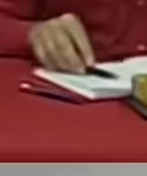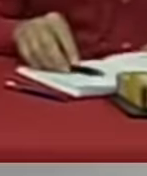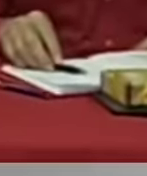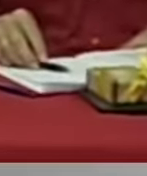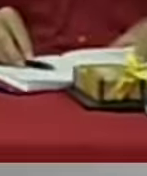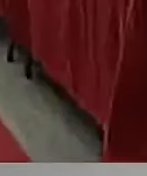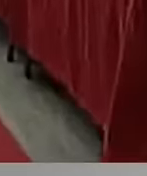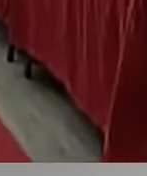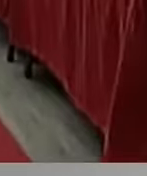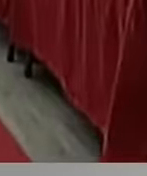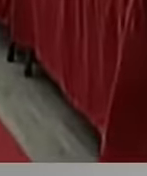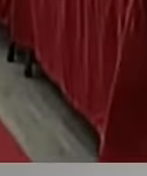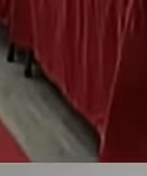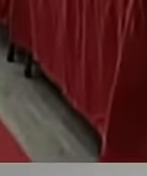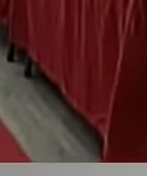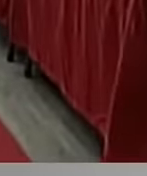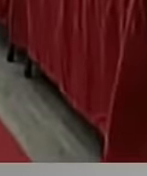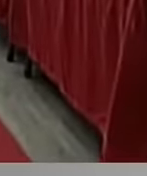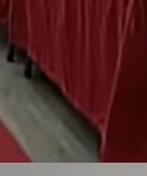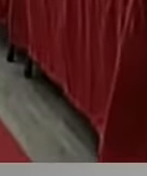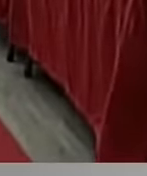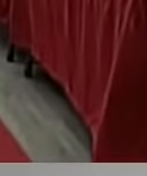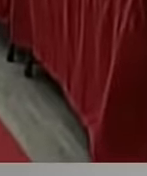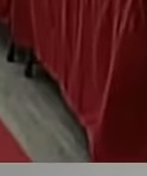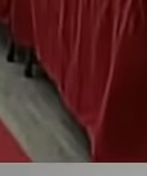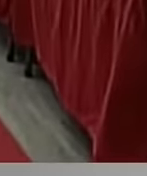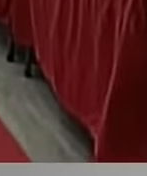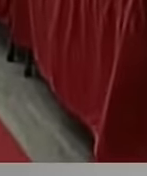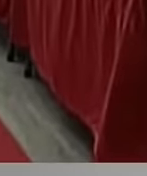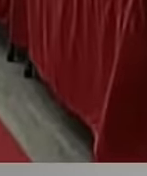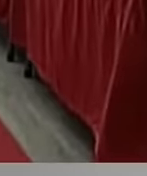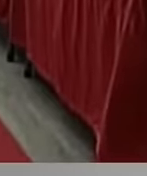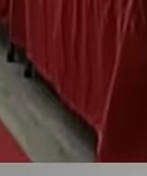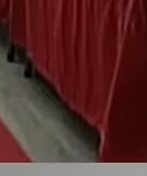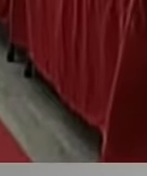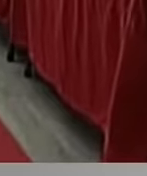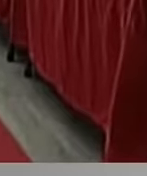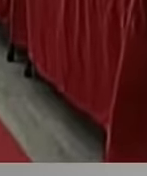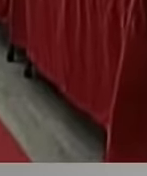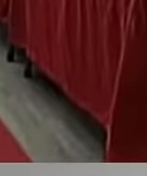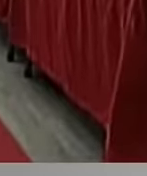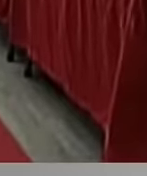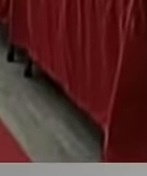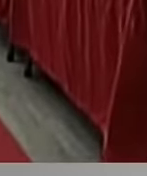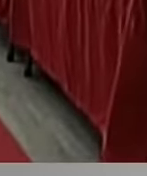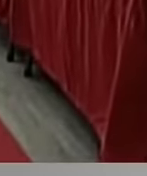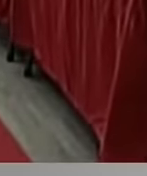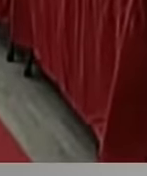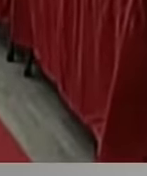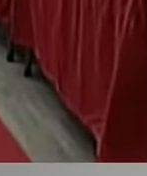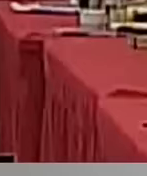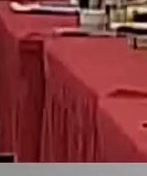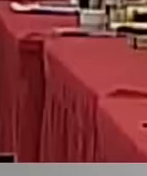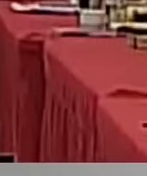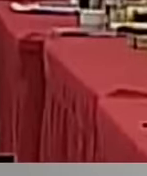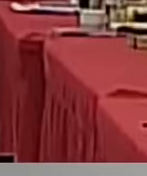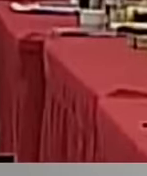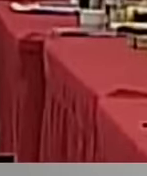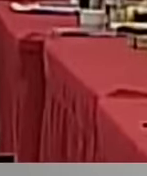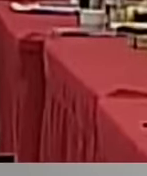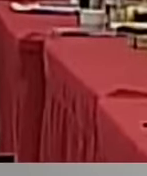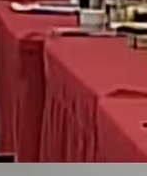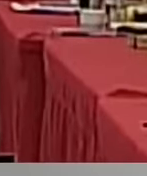Decía temprano que ese Consejo Político está lleno de historia, porque las primeras asambleas del